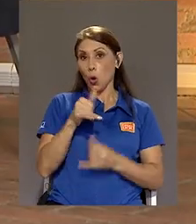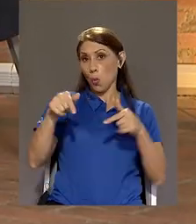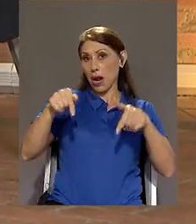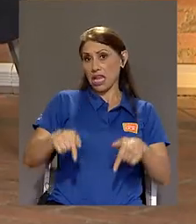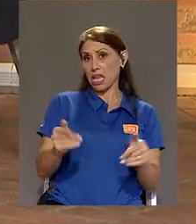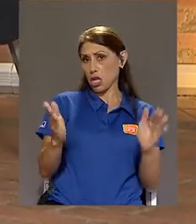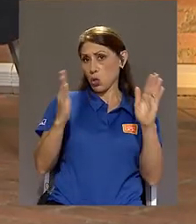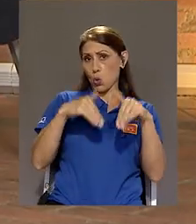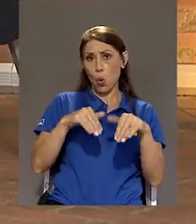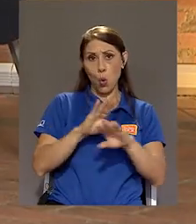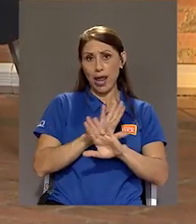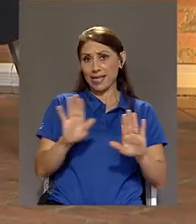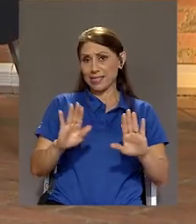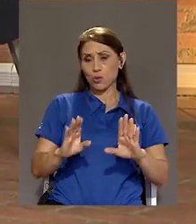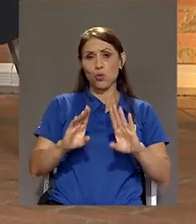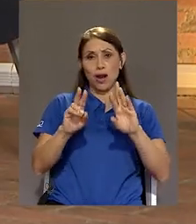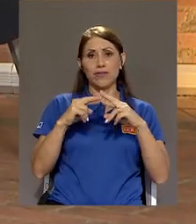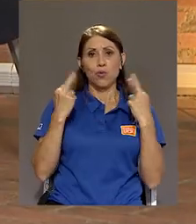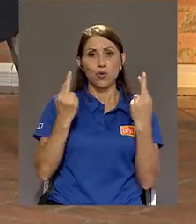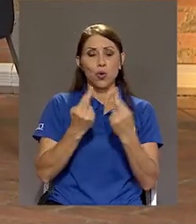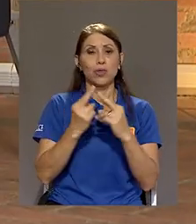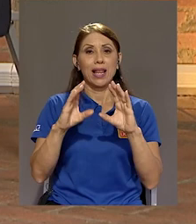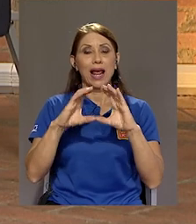como no estamos en reunión de la comisión,